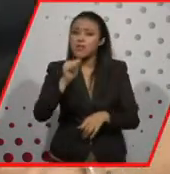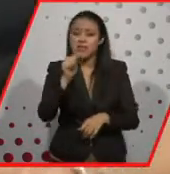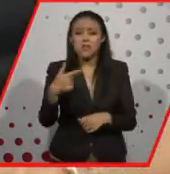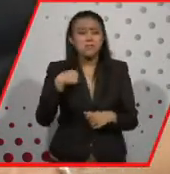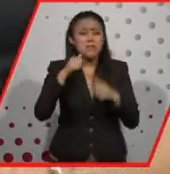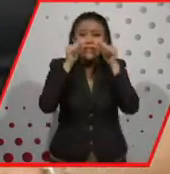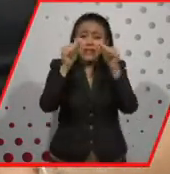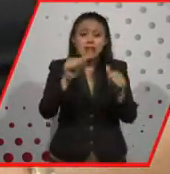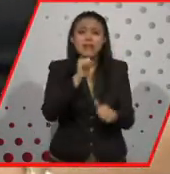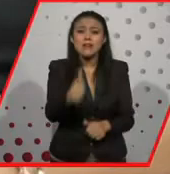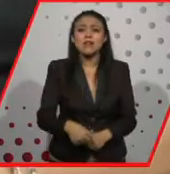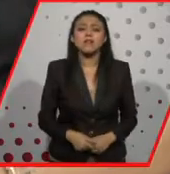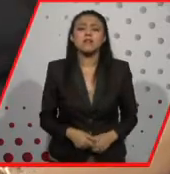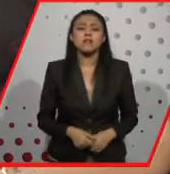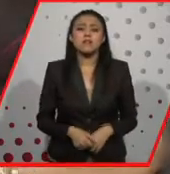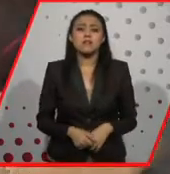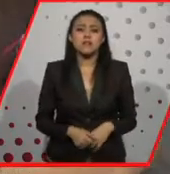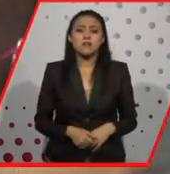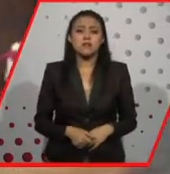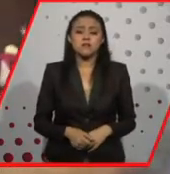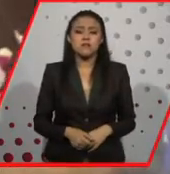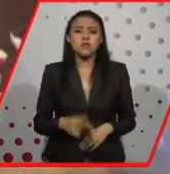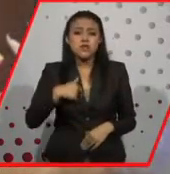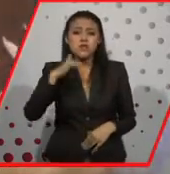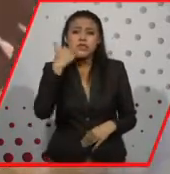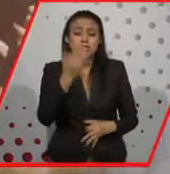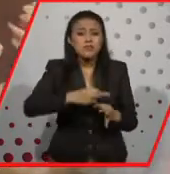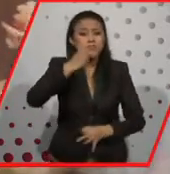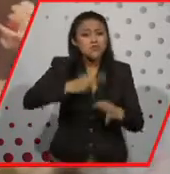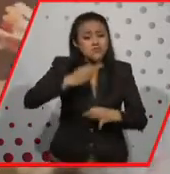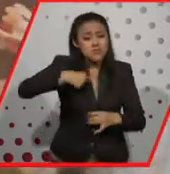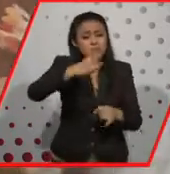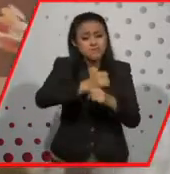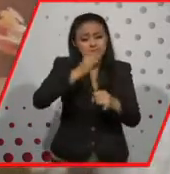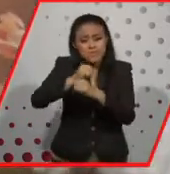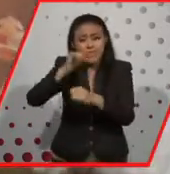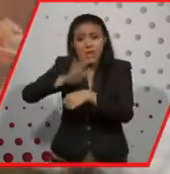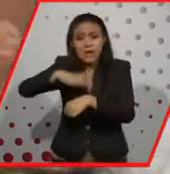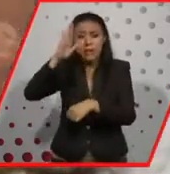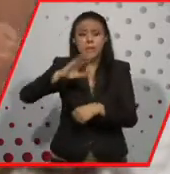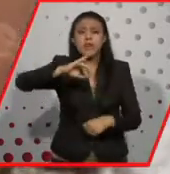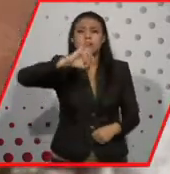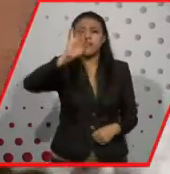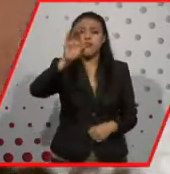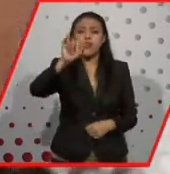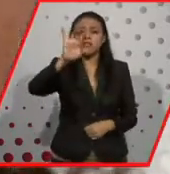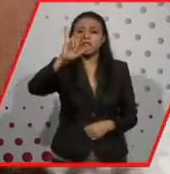es que se haga justicia y se investiguen los hechos. Con imágenes de Francisco